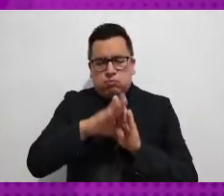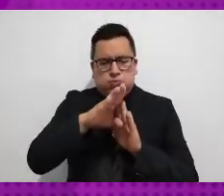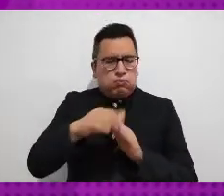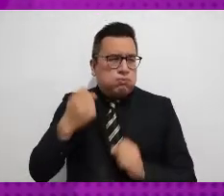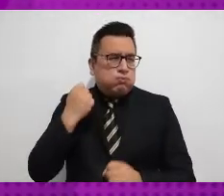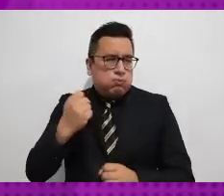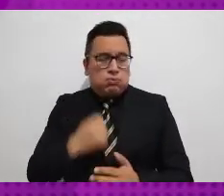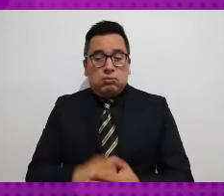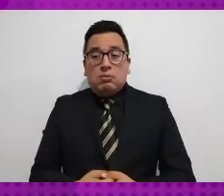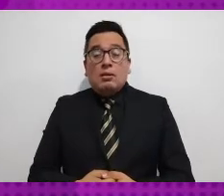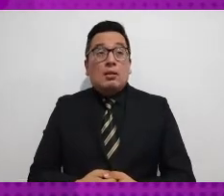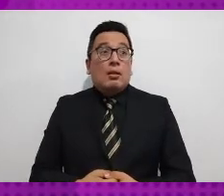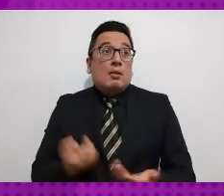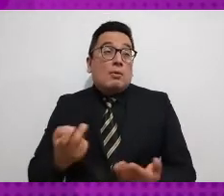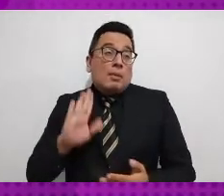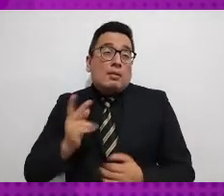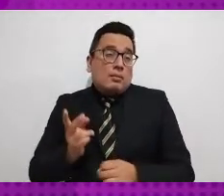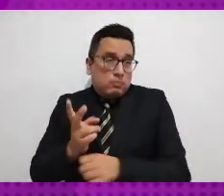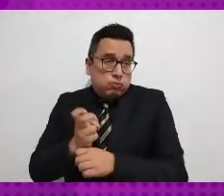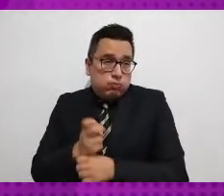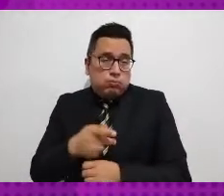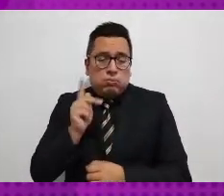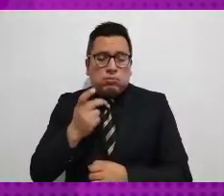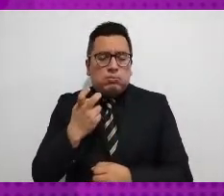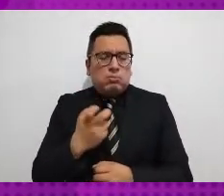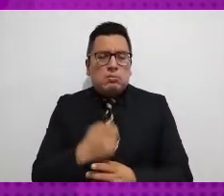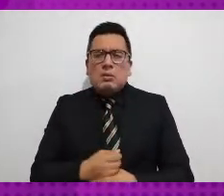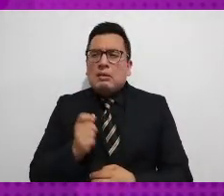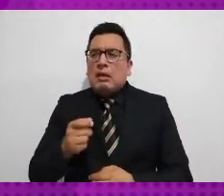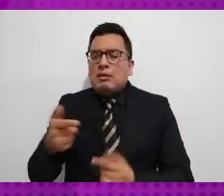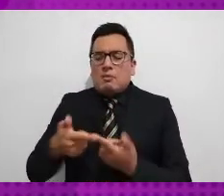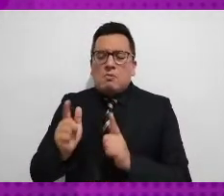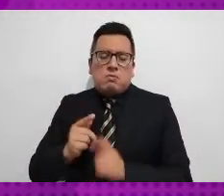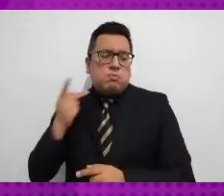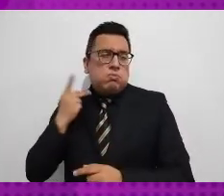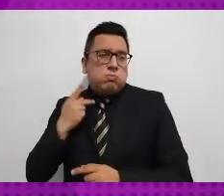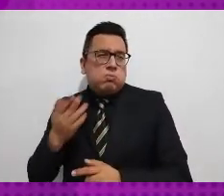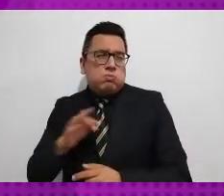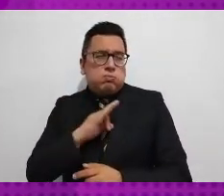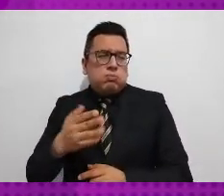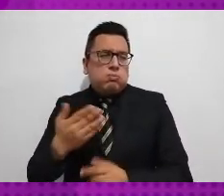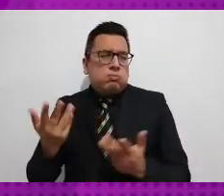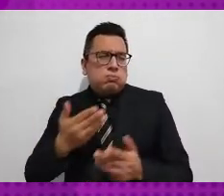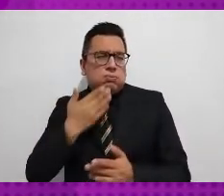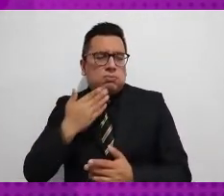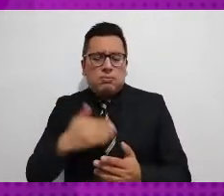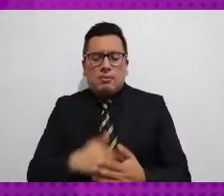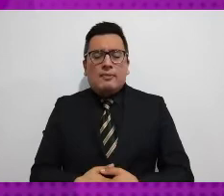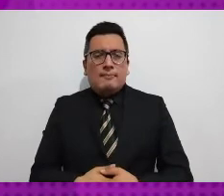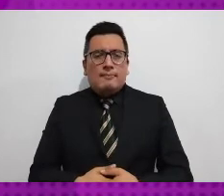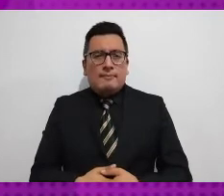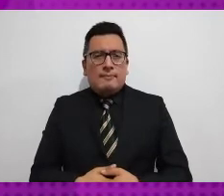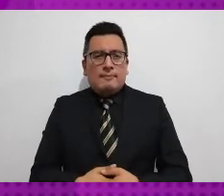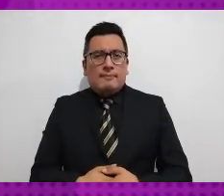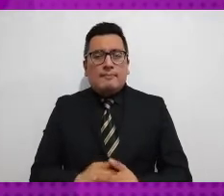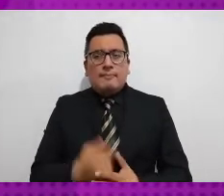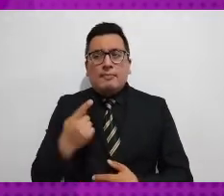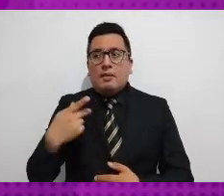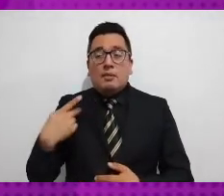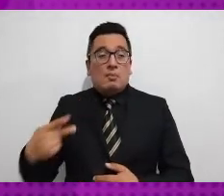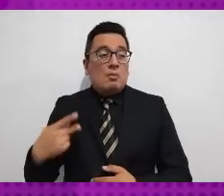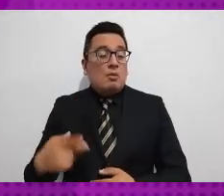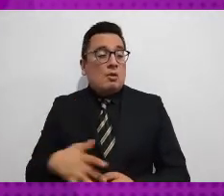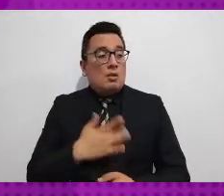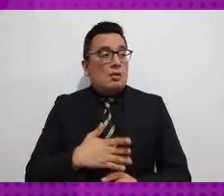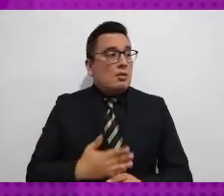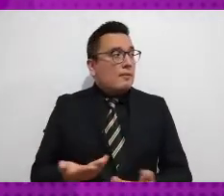invitación y pues habla muy bien también de los partidos políticos el hecho de que ellos de mutuo propio digan,